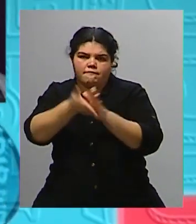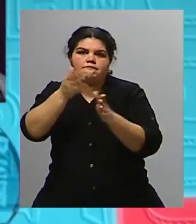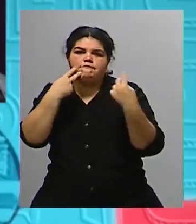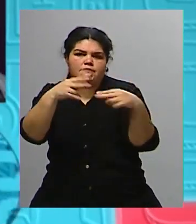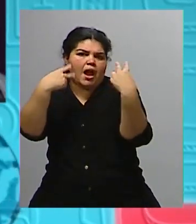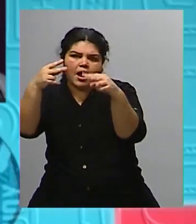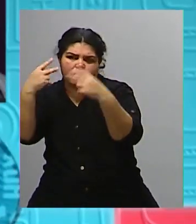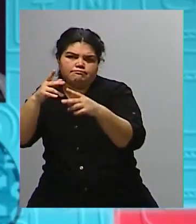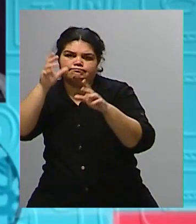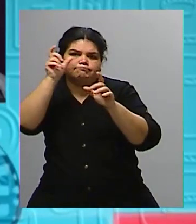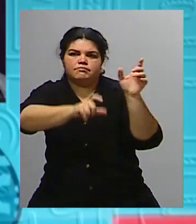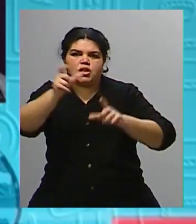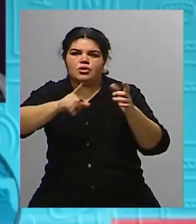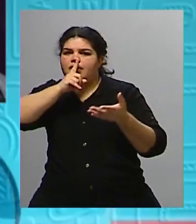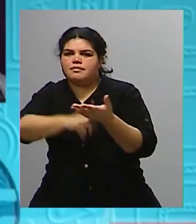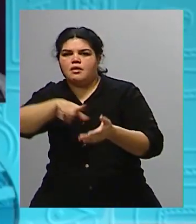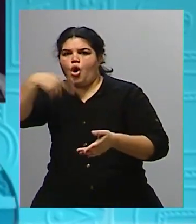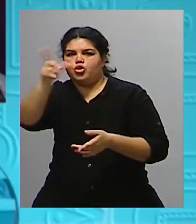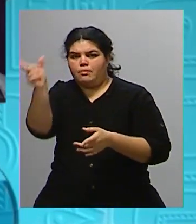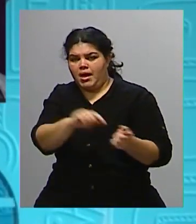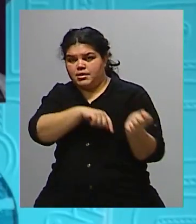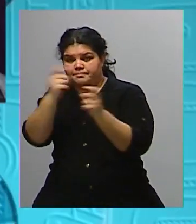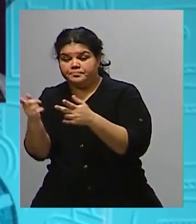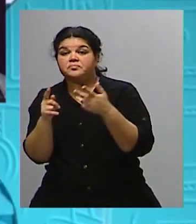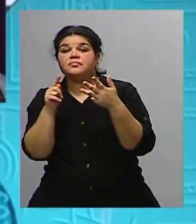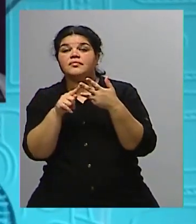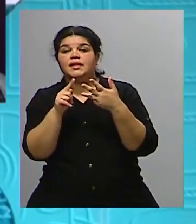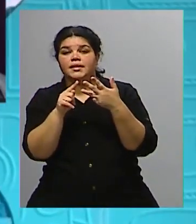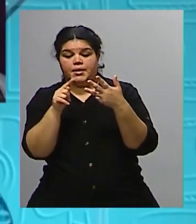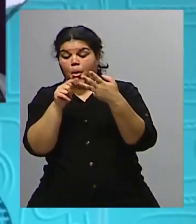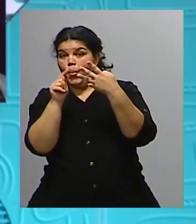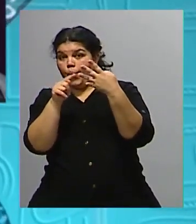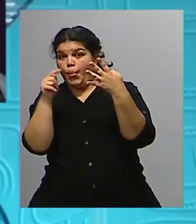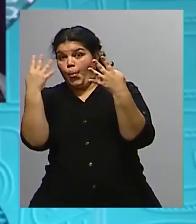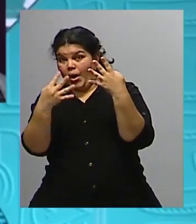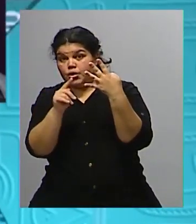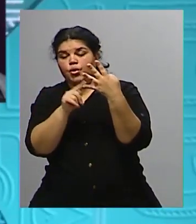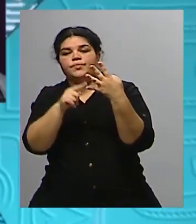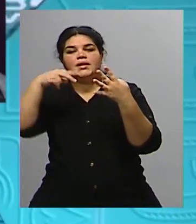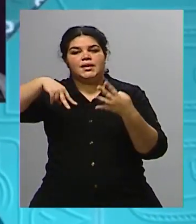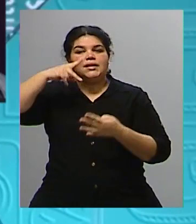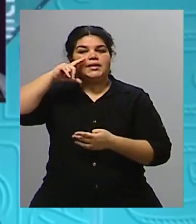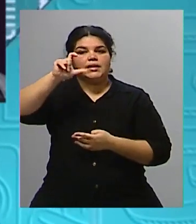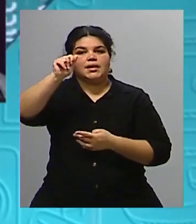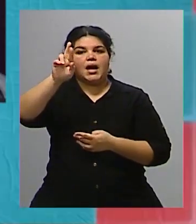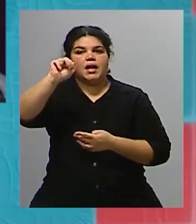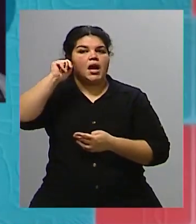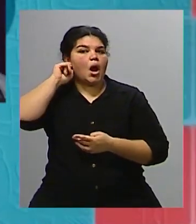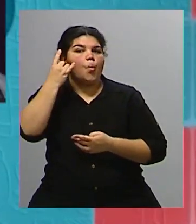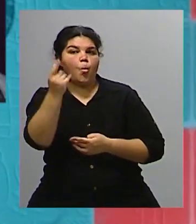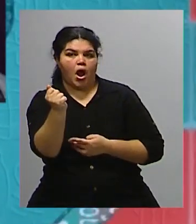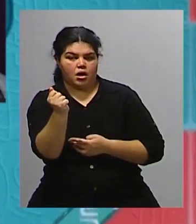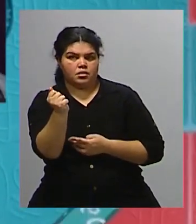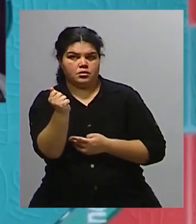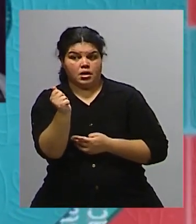que es un país que está atravesando una serie de problemas internos políticos debido a un quiebre democrático en Nicaragua, y que esto ha generado un montón